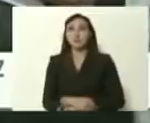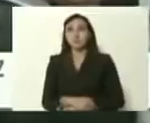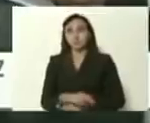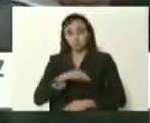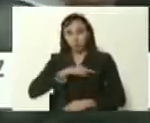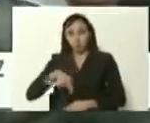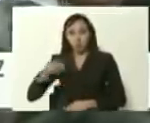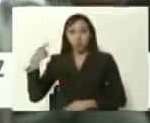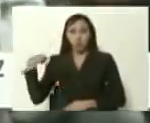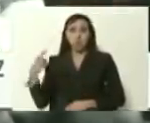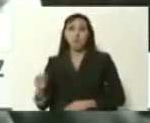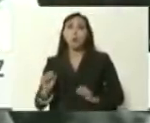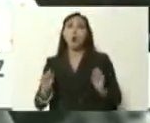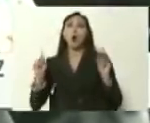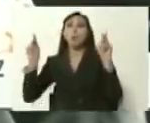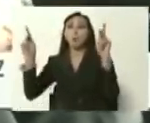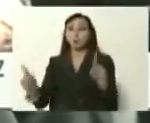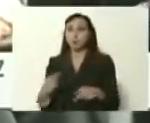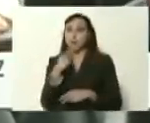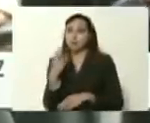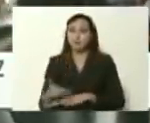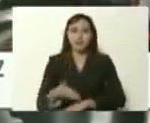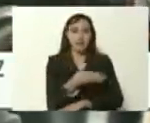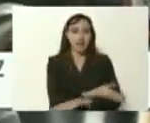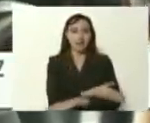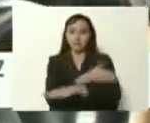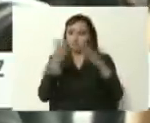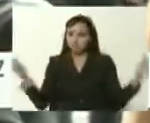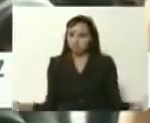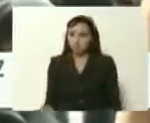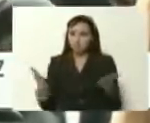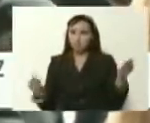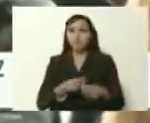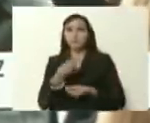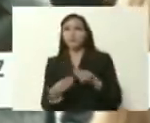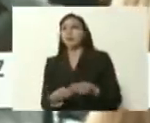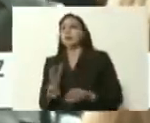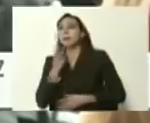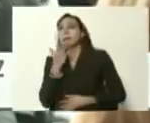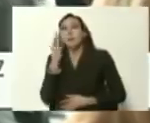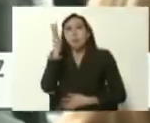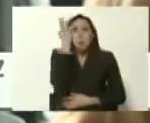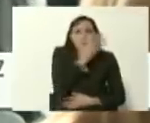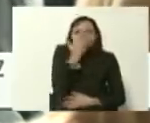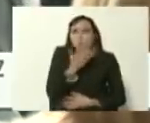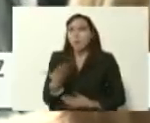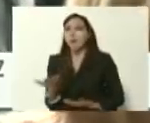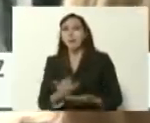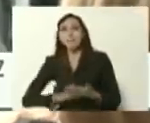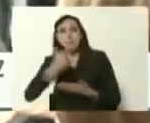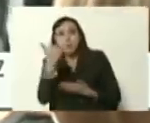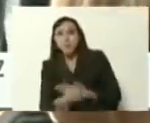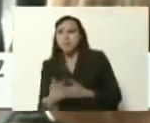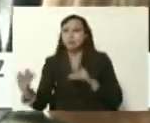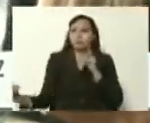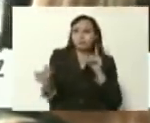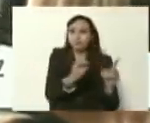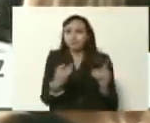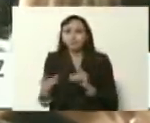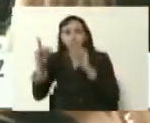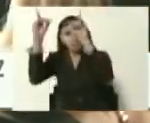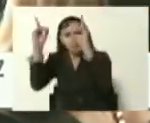la oportunidad como iglesia de elevar no solamente inquietudes, sino proyectos, propuestas